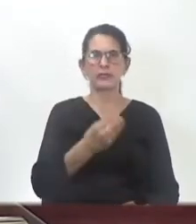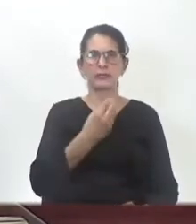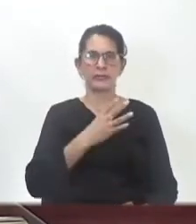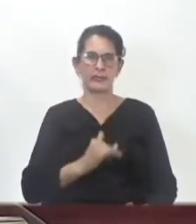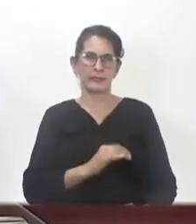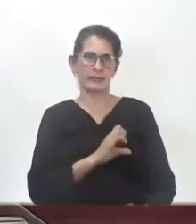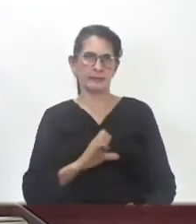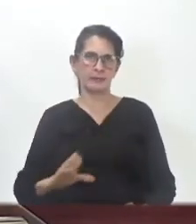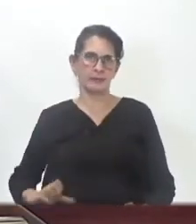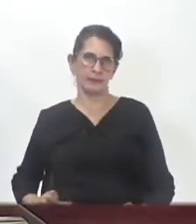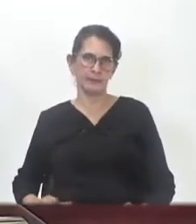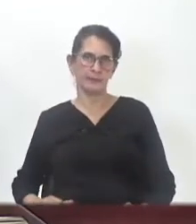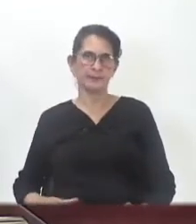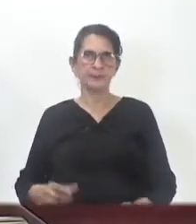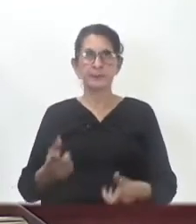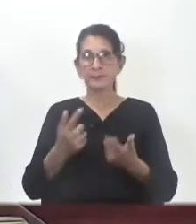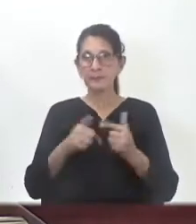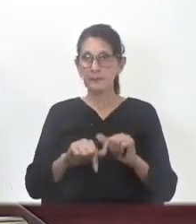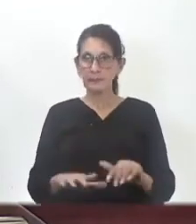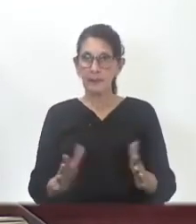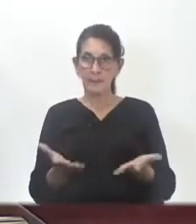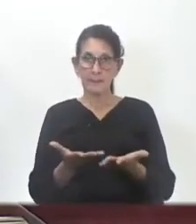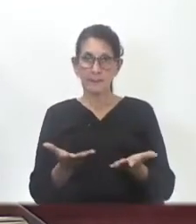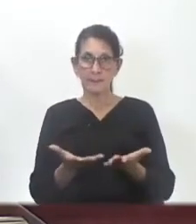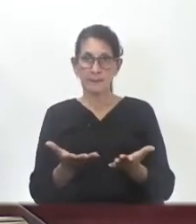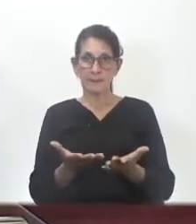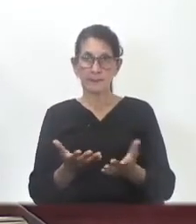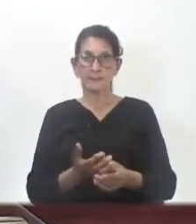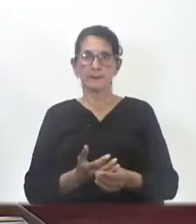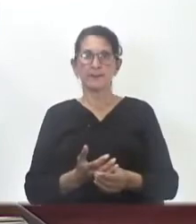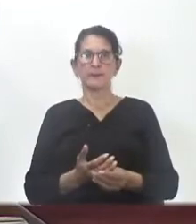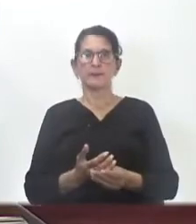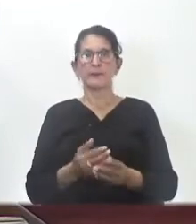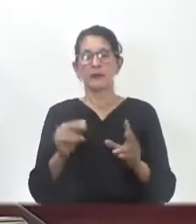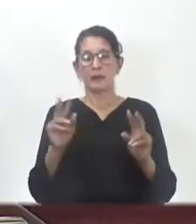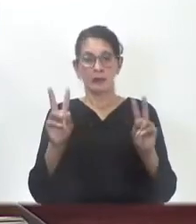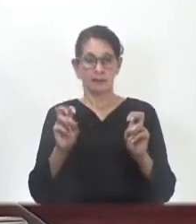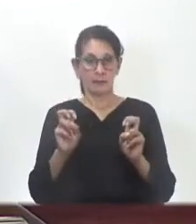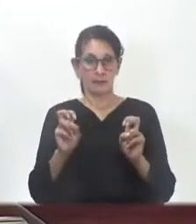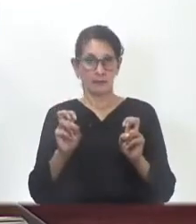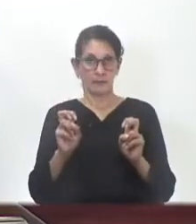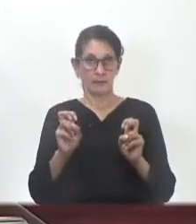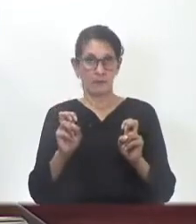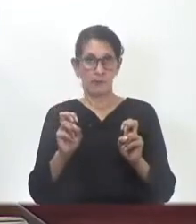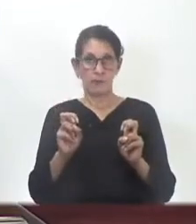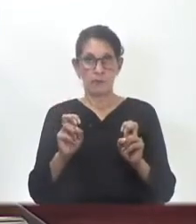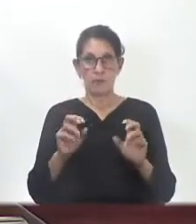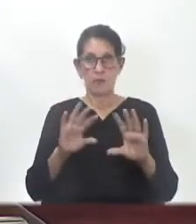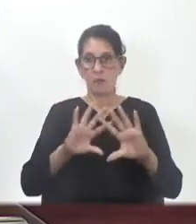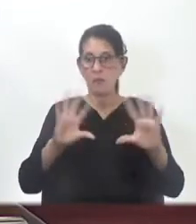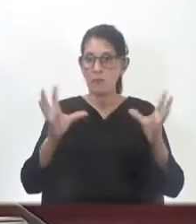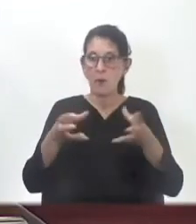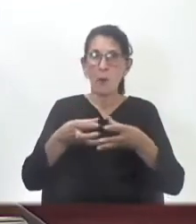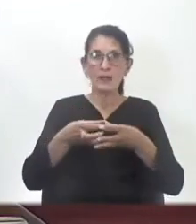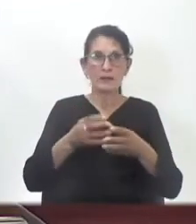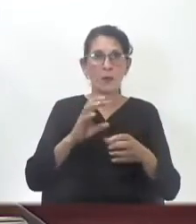Estado. Pero ahora el tema es, la coalición